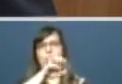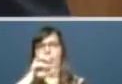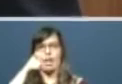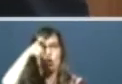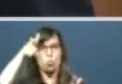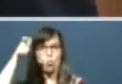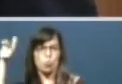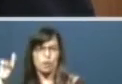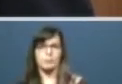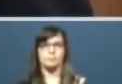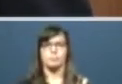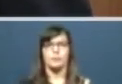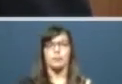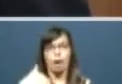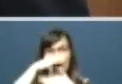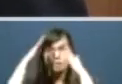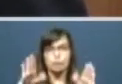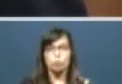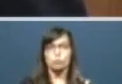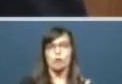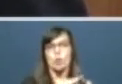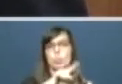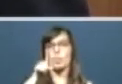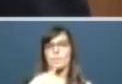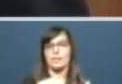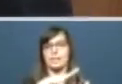servicios a 11.500 emprendedores